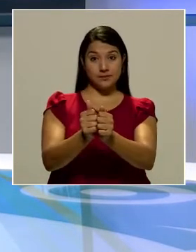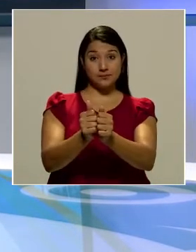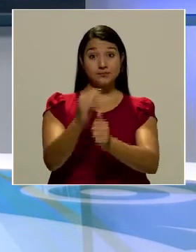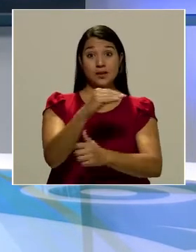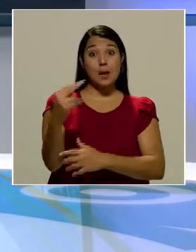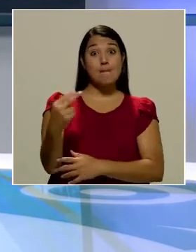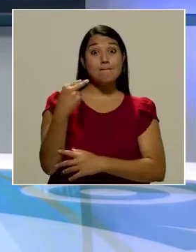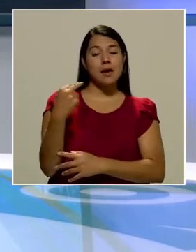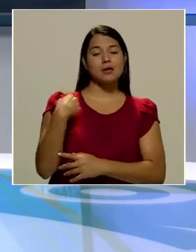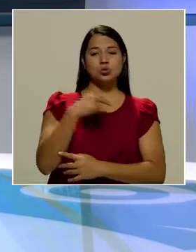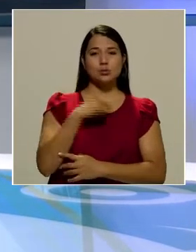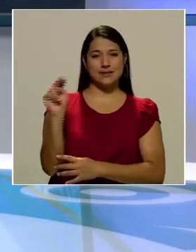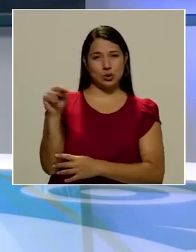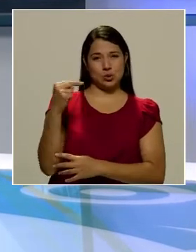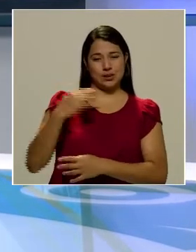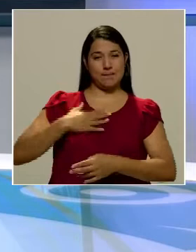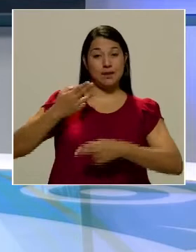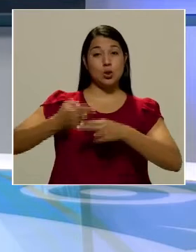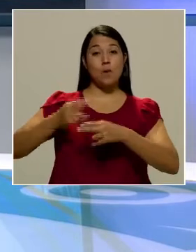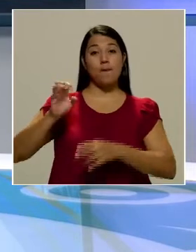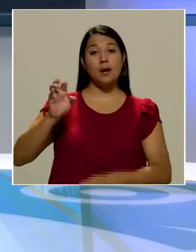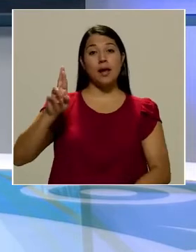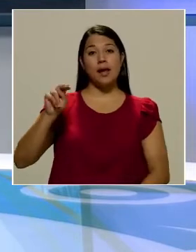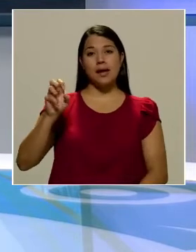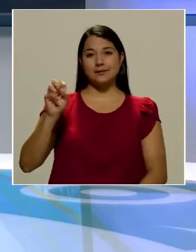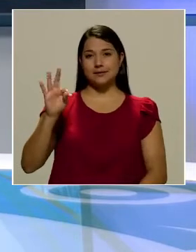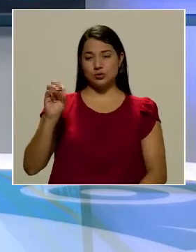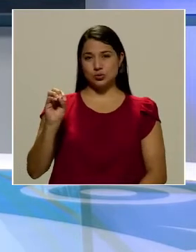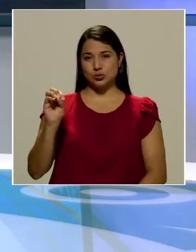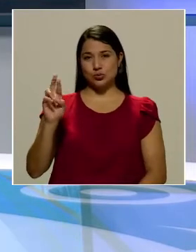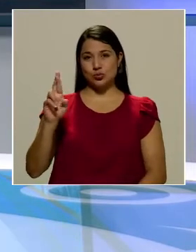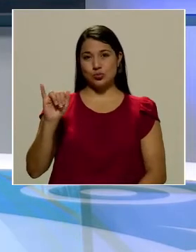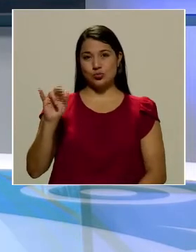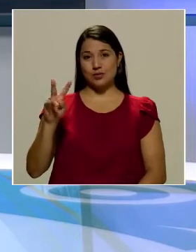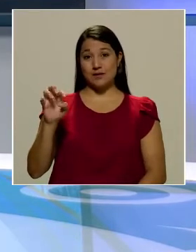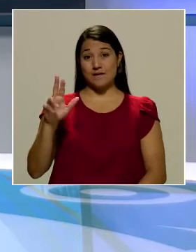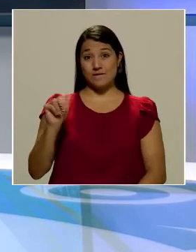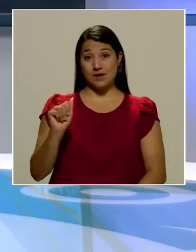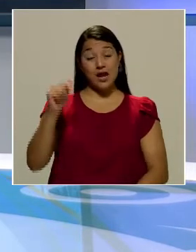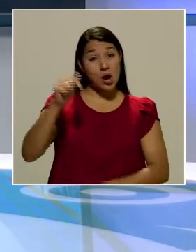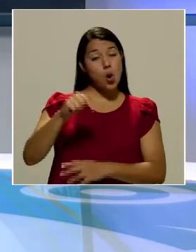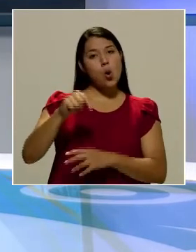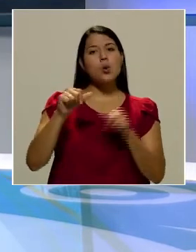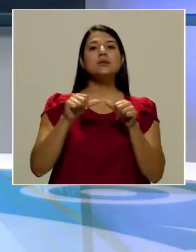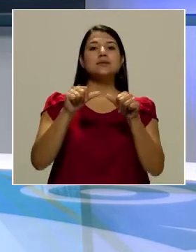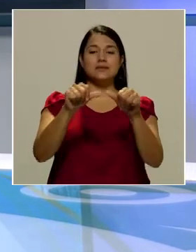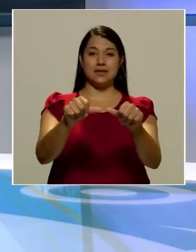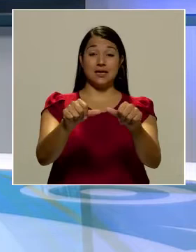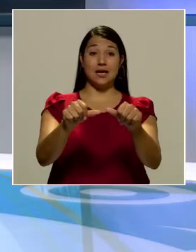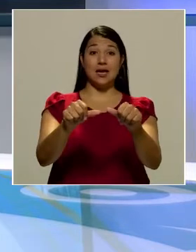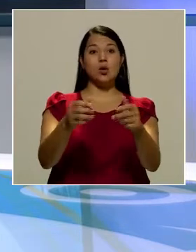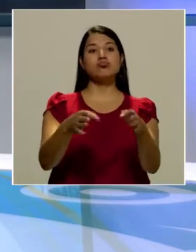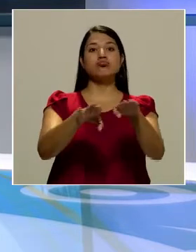que se informen con nosotros. Soy Ernesto Rivera. Durante la jornada de hoy continuaron los cortes de carretera,